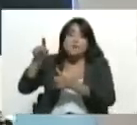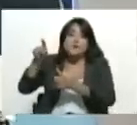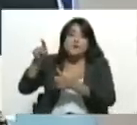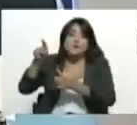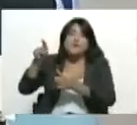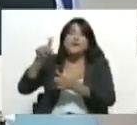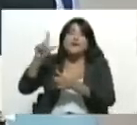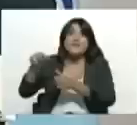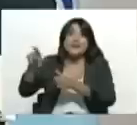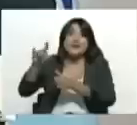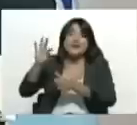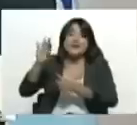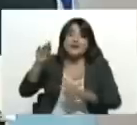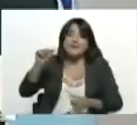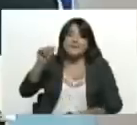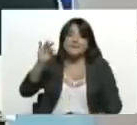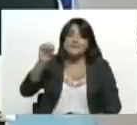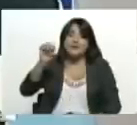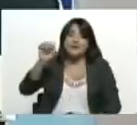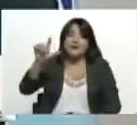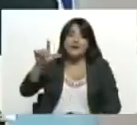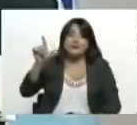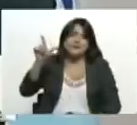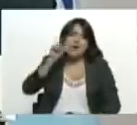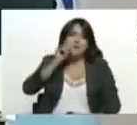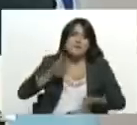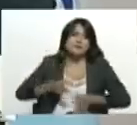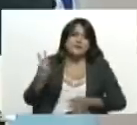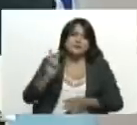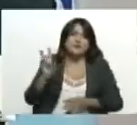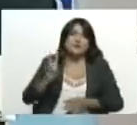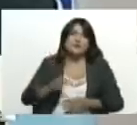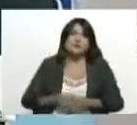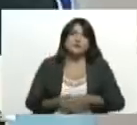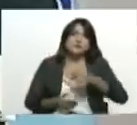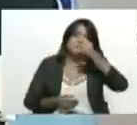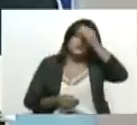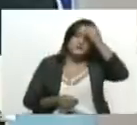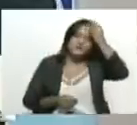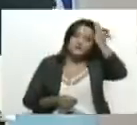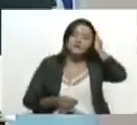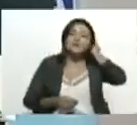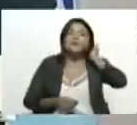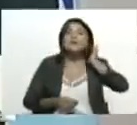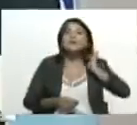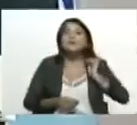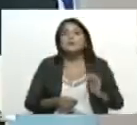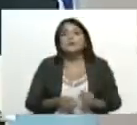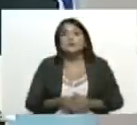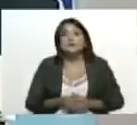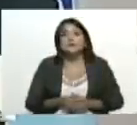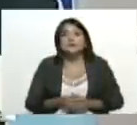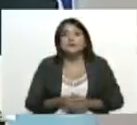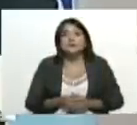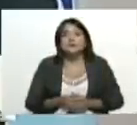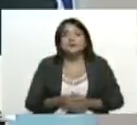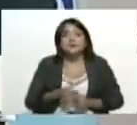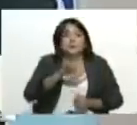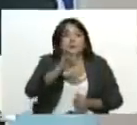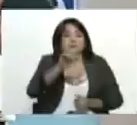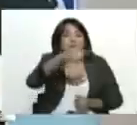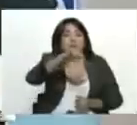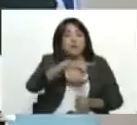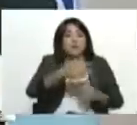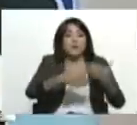si lo está señalando Rincón y sheira que por la vía de rater